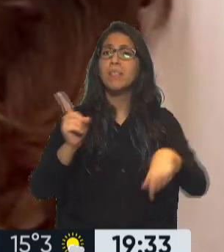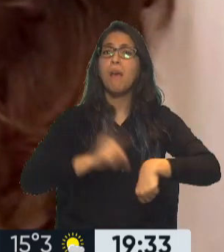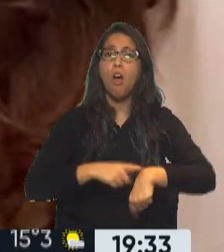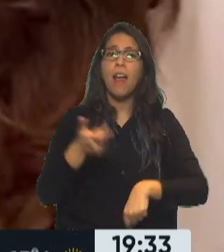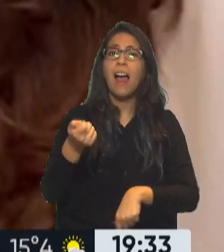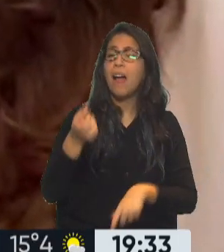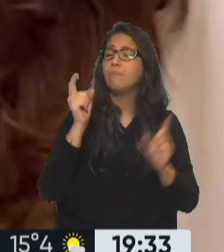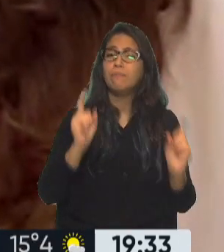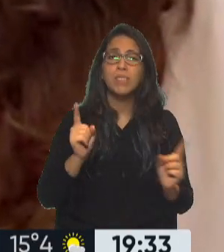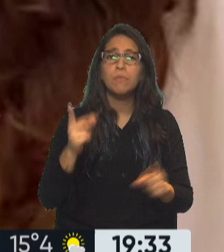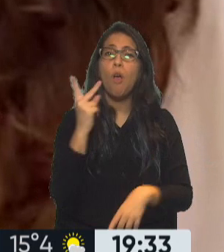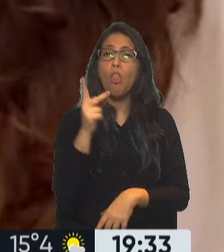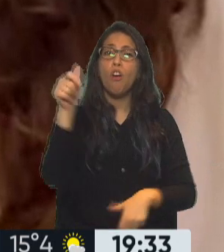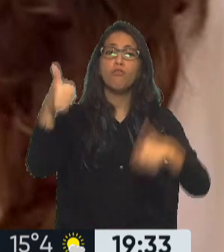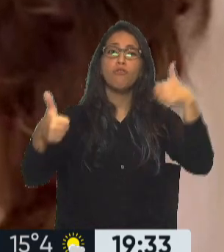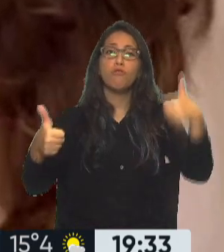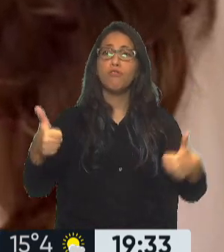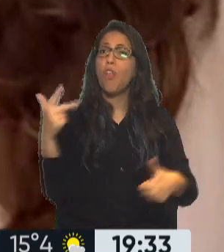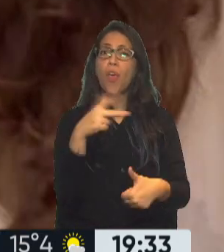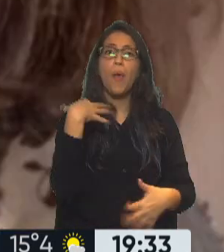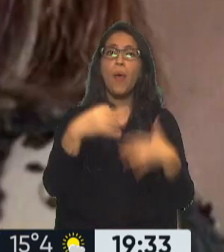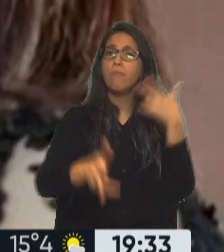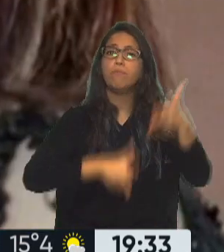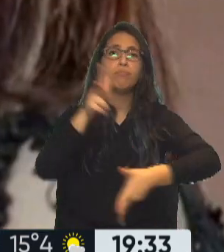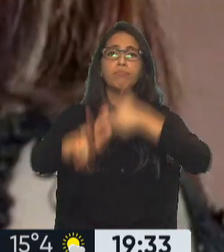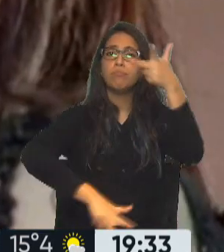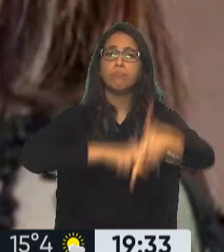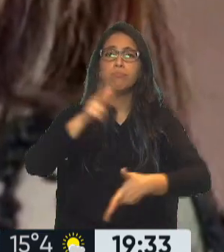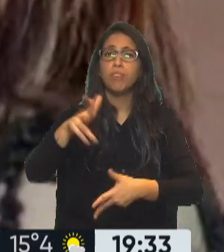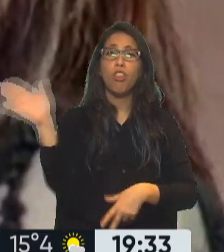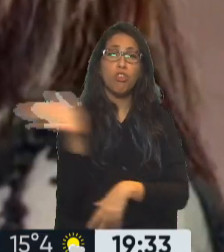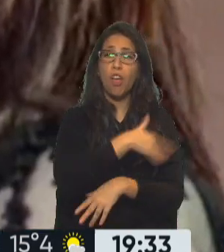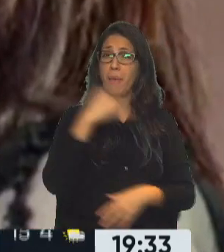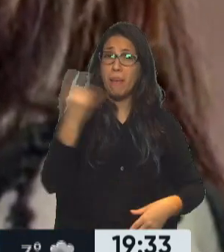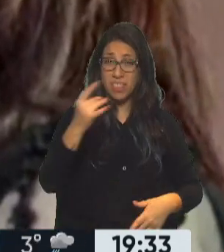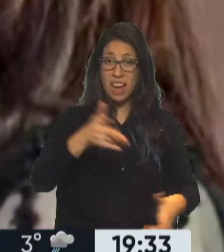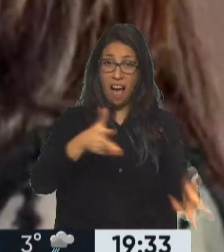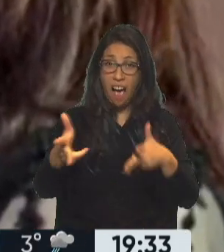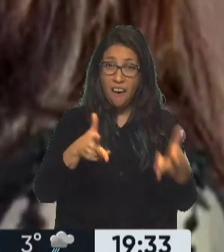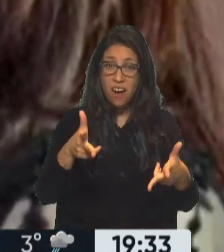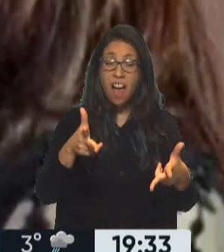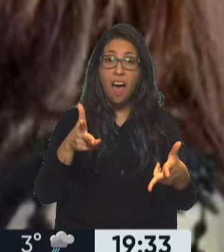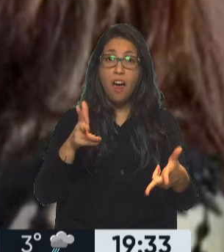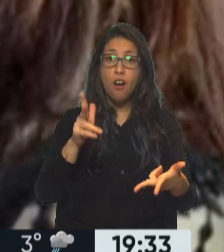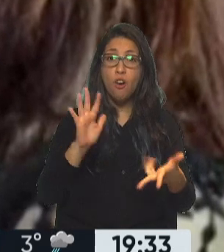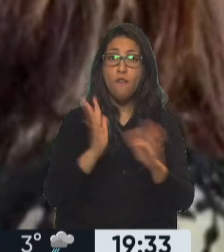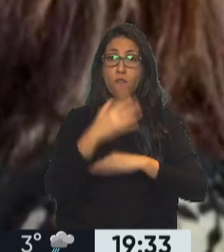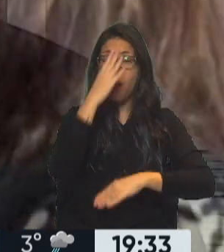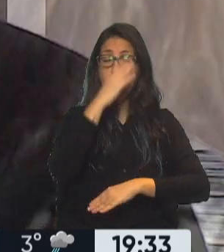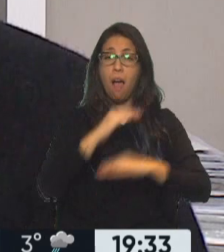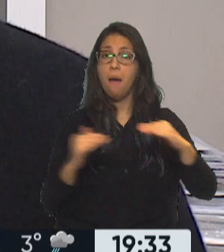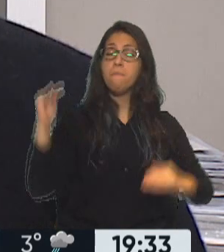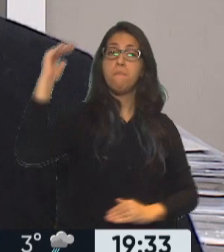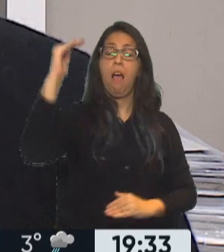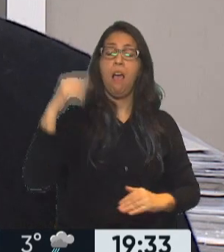canal ambas conductoras para rectificar absolutamente todas las mentiras todos los abusos que han cometido en relación a